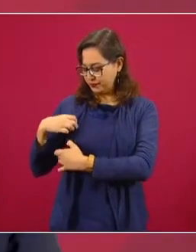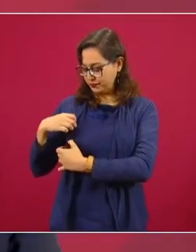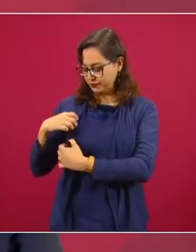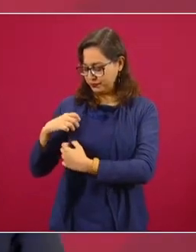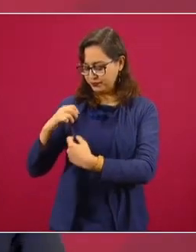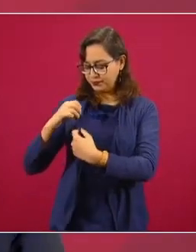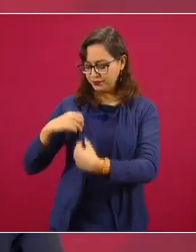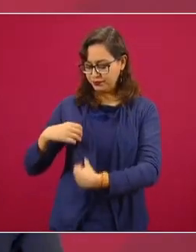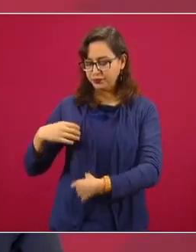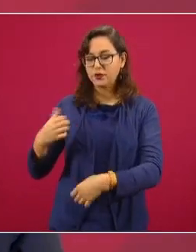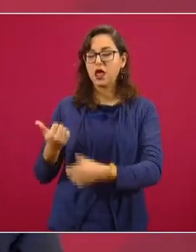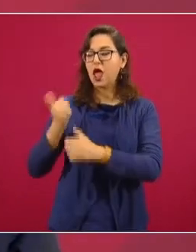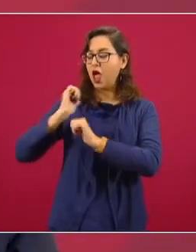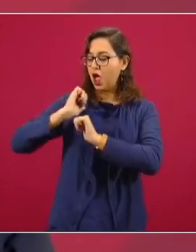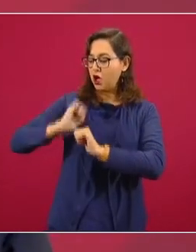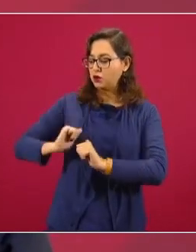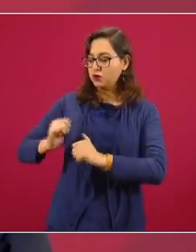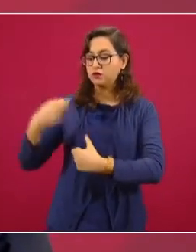quién